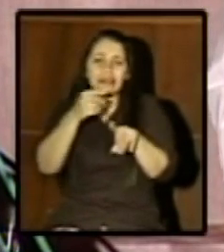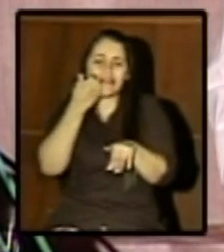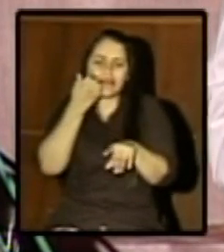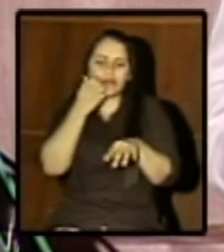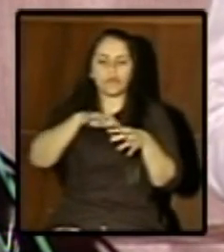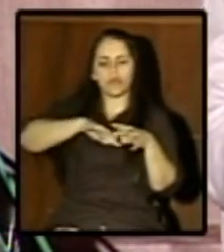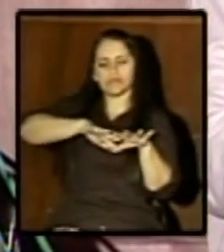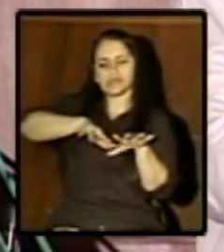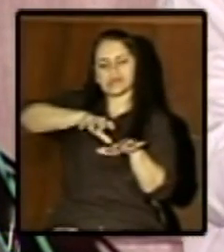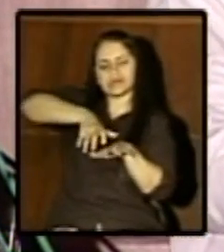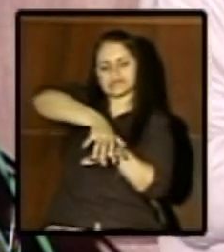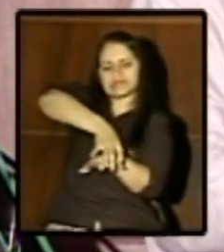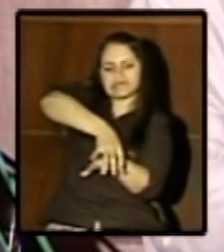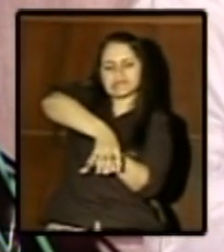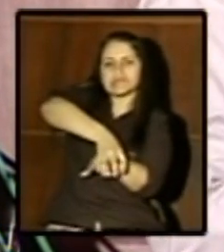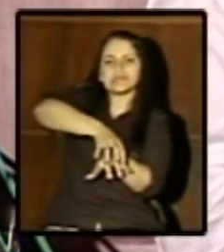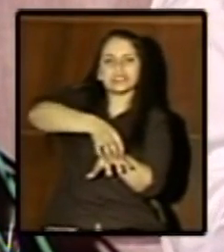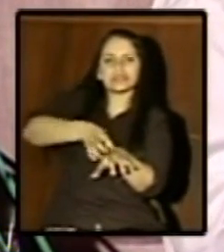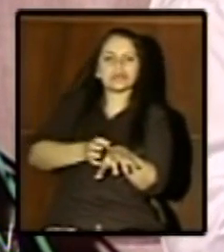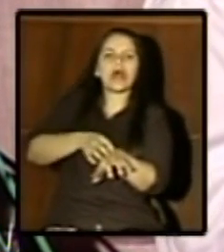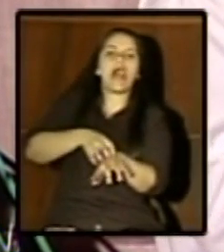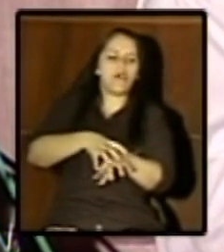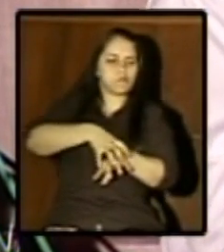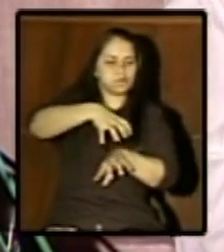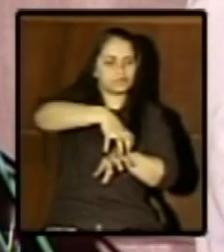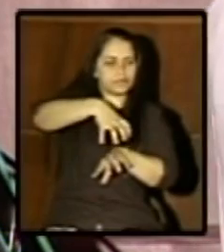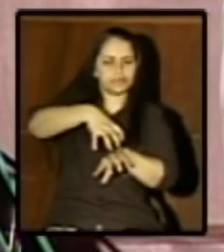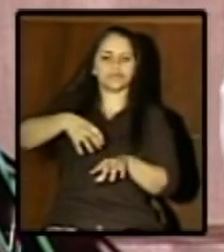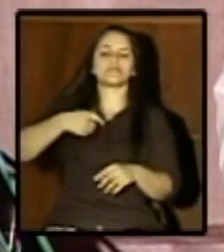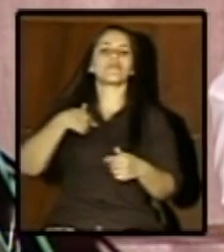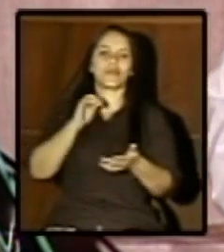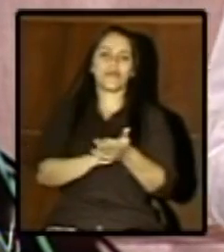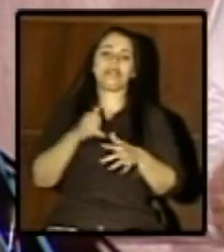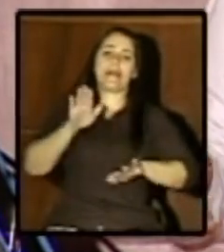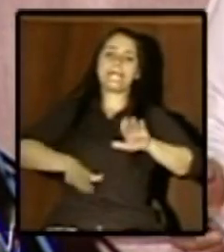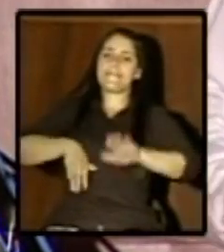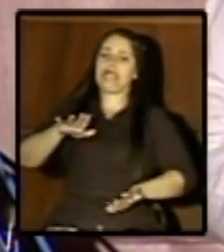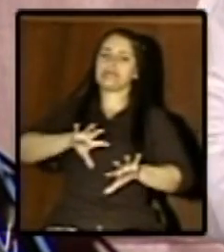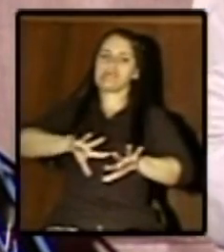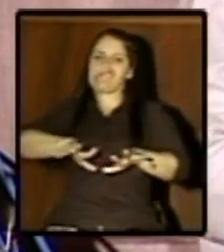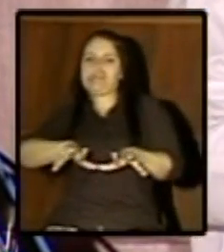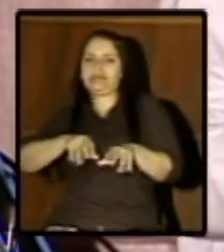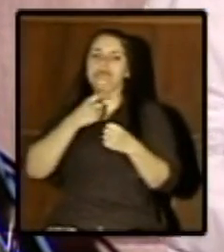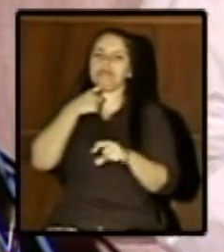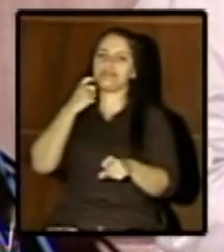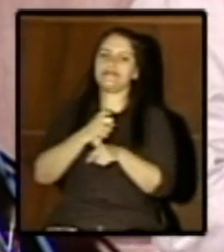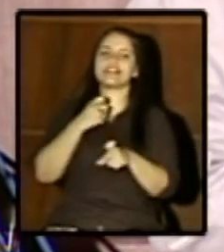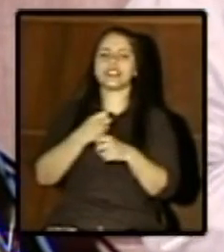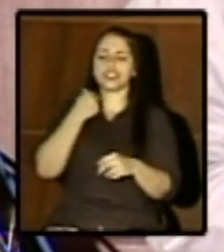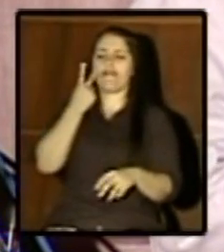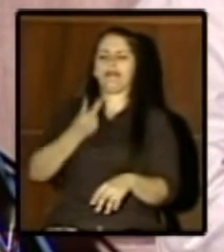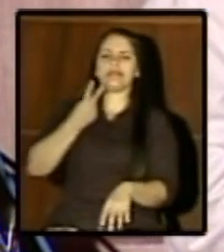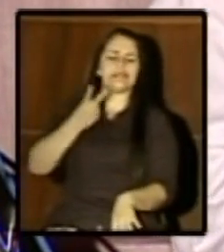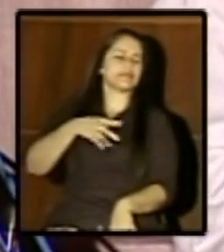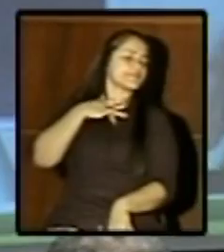de los nudillos. La artritis reumatoidea, yo no sé si han visto o tienen familiares con artritis reumatoidea, que la mano les tuercen así y estos nudillos son salidos y bien